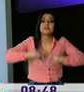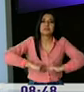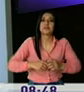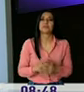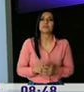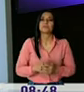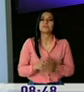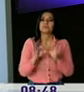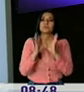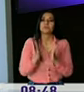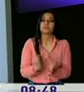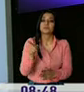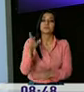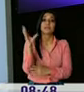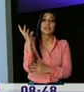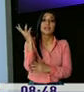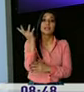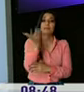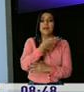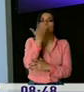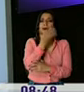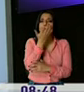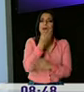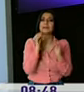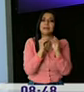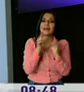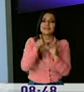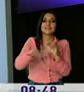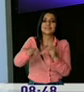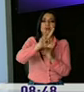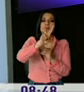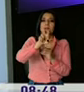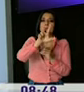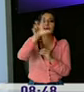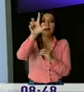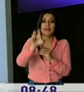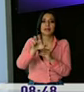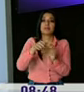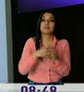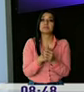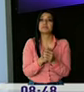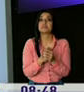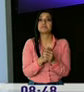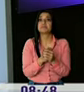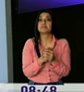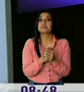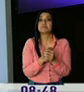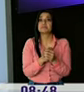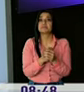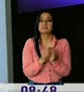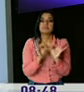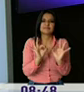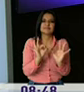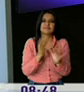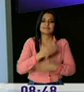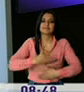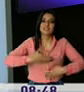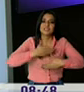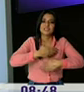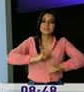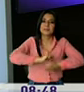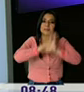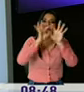allá en Los Chillos siempre es un clima más caliente, me imagino que las cosas estarán así como para disfrutar de una mañana de familia,